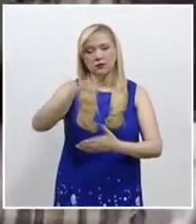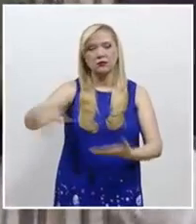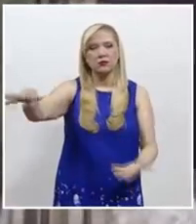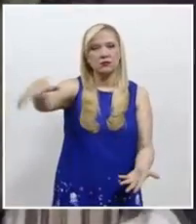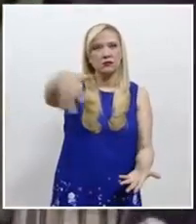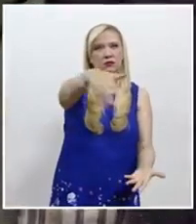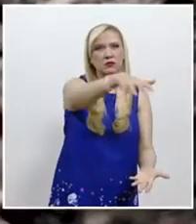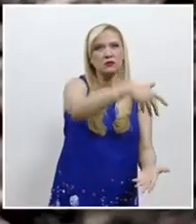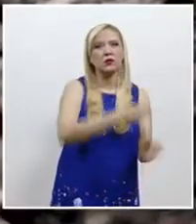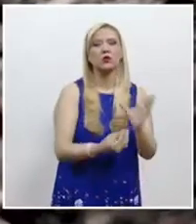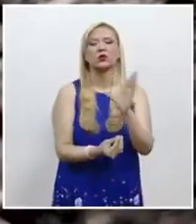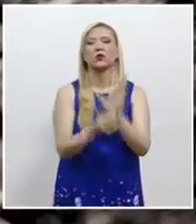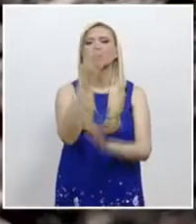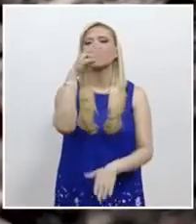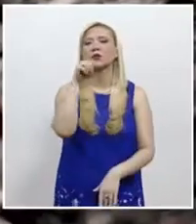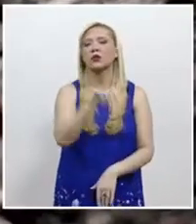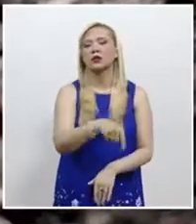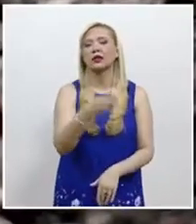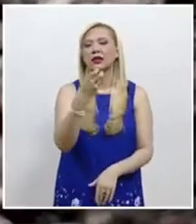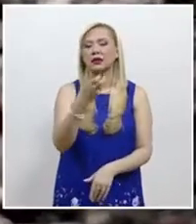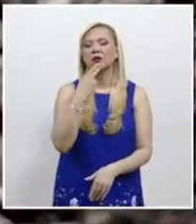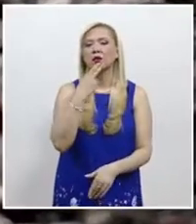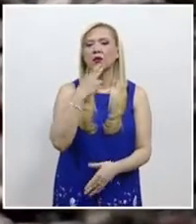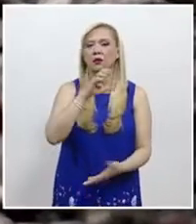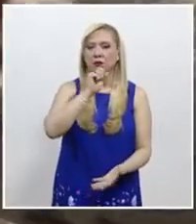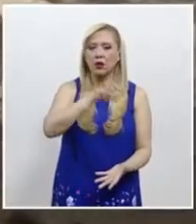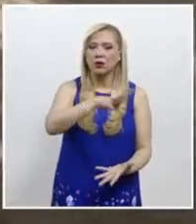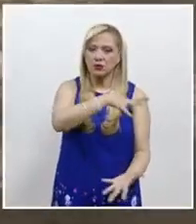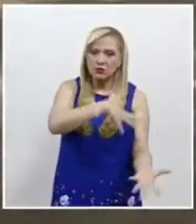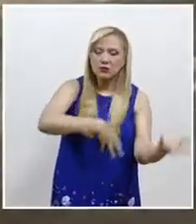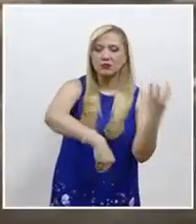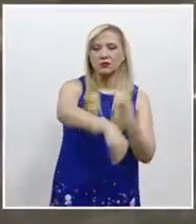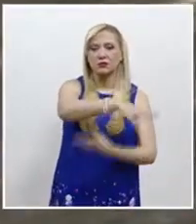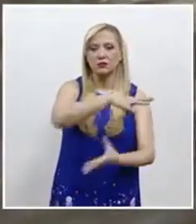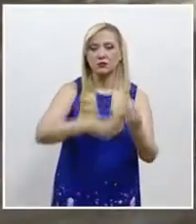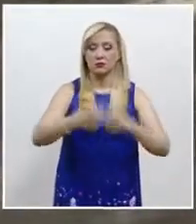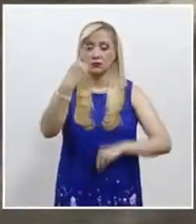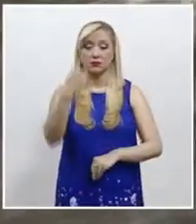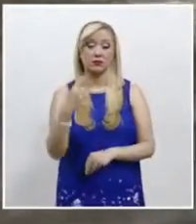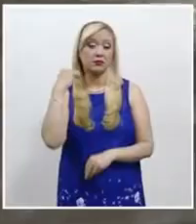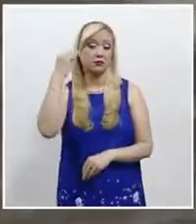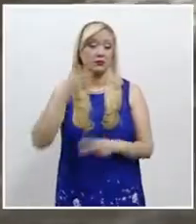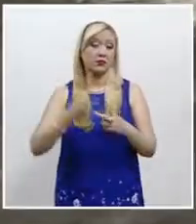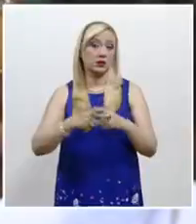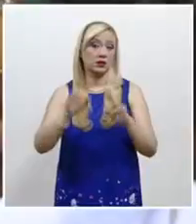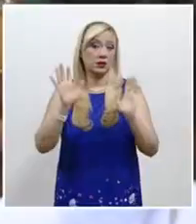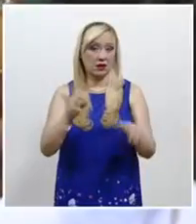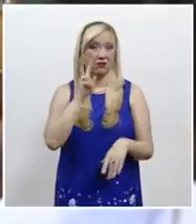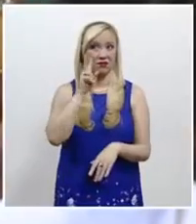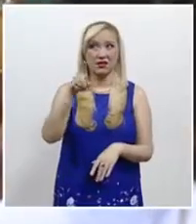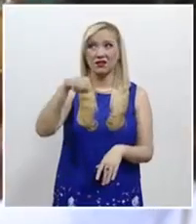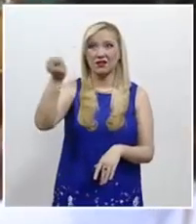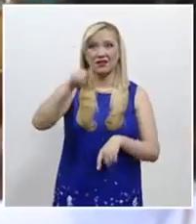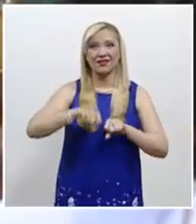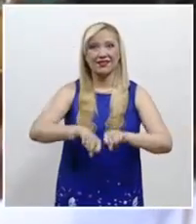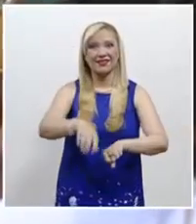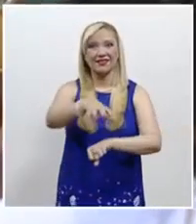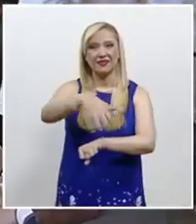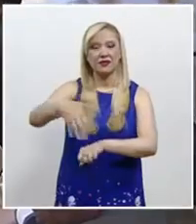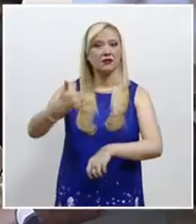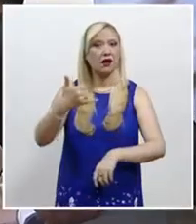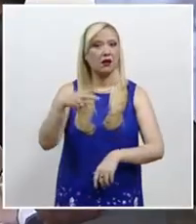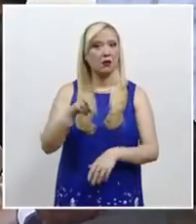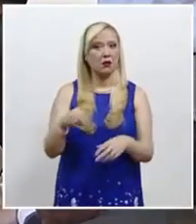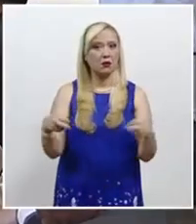nueva Ley de Economía Circular de la Ciudad de México, en vigor desde el 1 de marzo de este año. afirmó el secretario de Desarrollo Económico